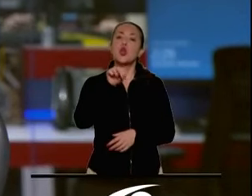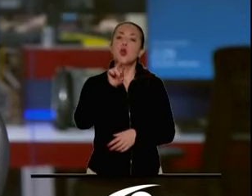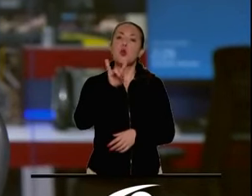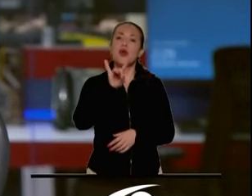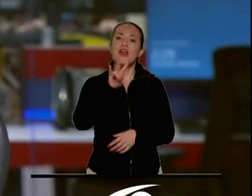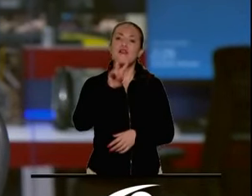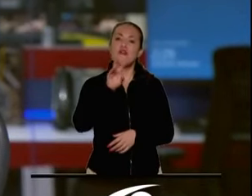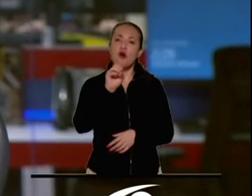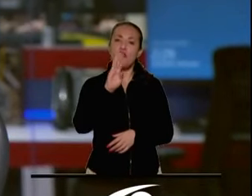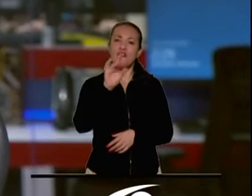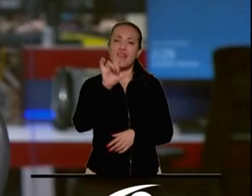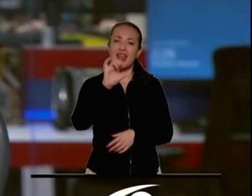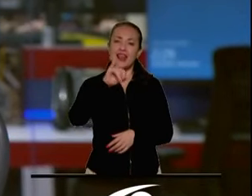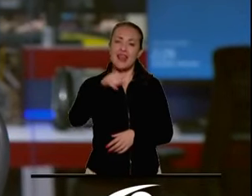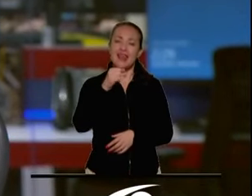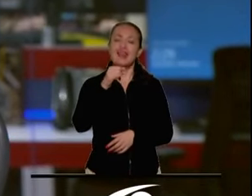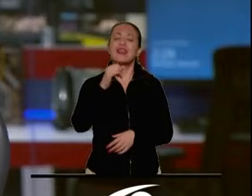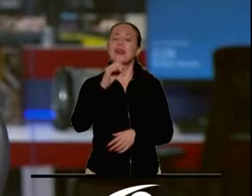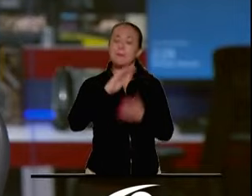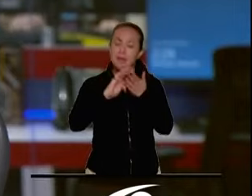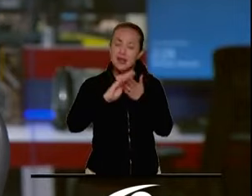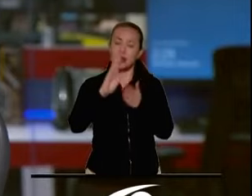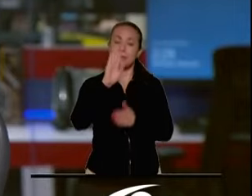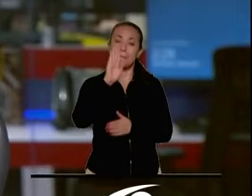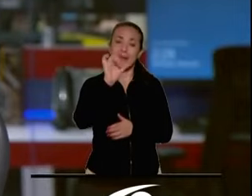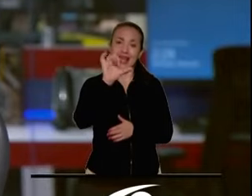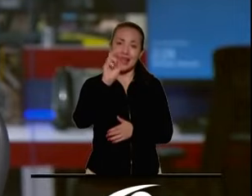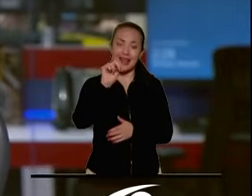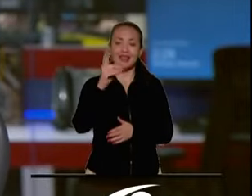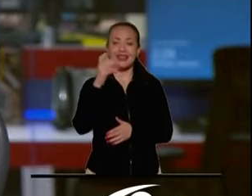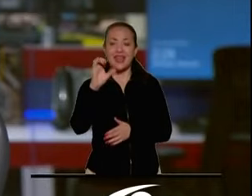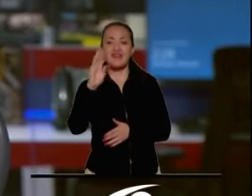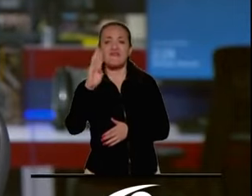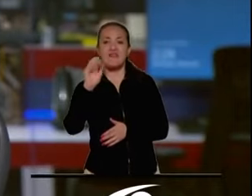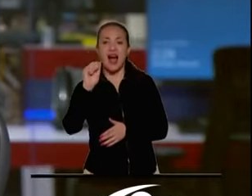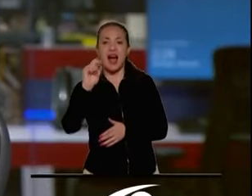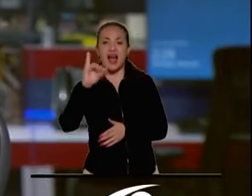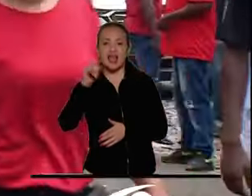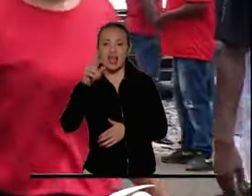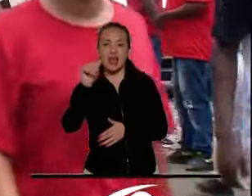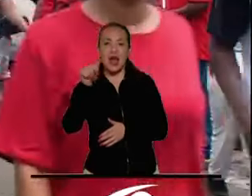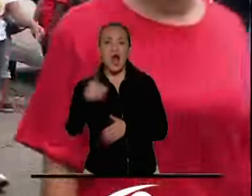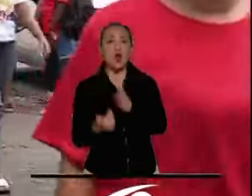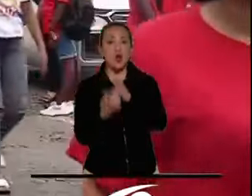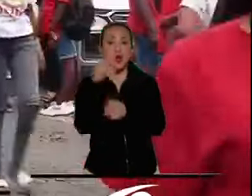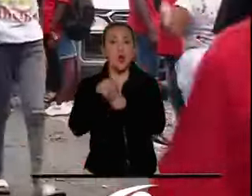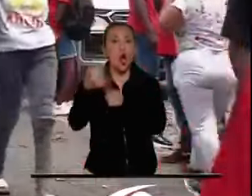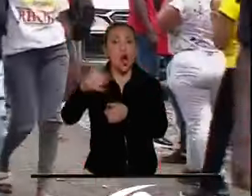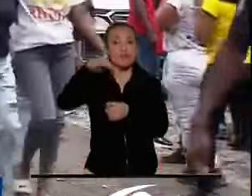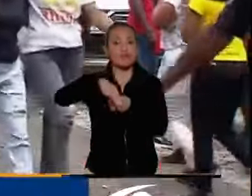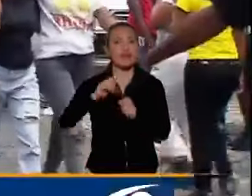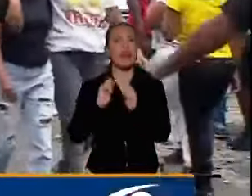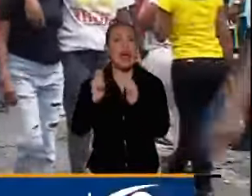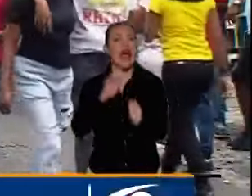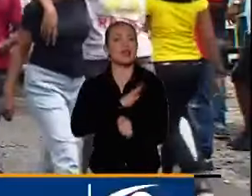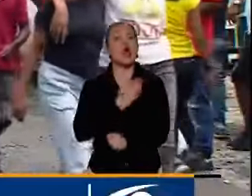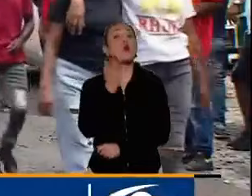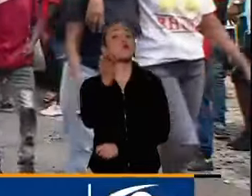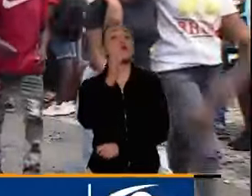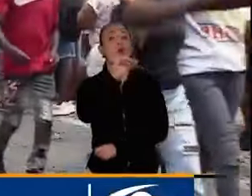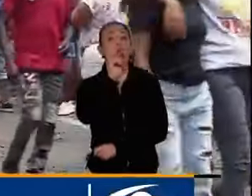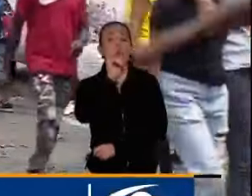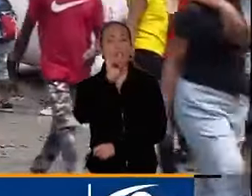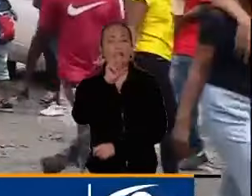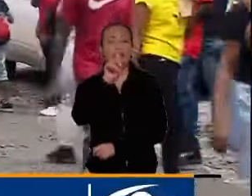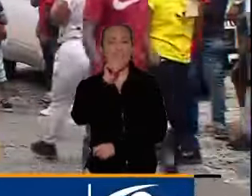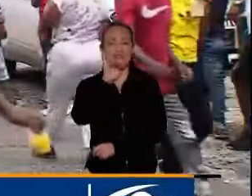su alcalde y concejales. Juan David Ríos, usted está con los bajirenses. Adelante. Hola, ¿qué tal a todos? Un saludo muy especial